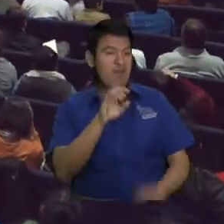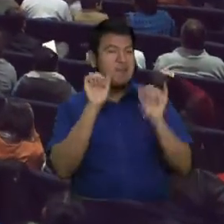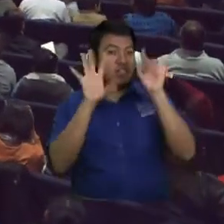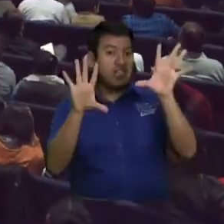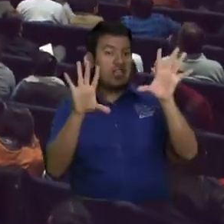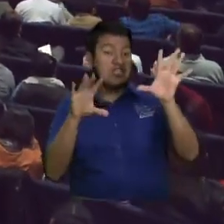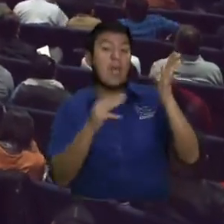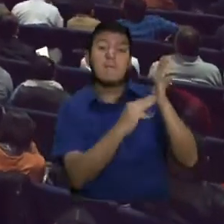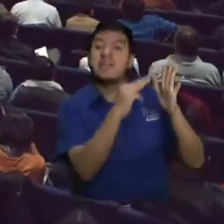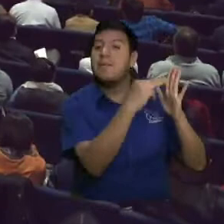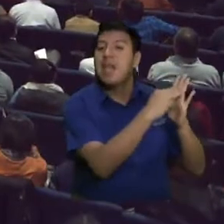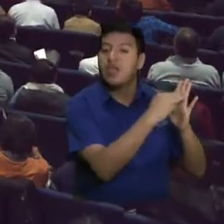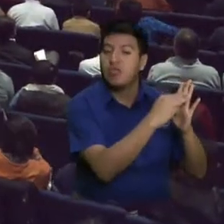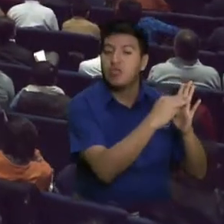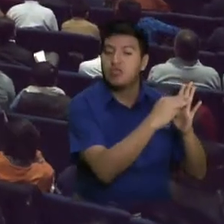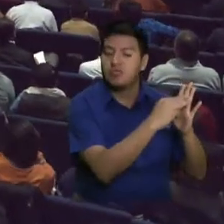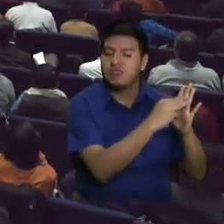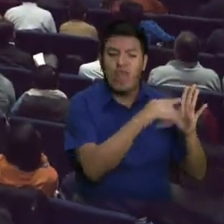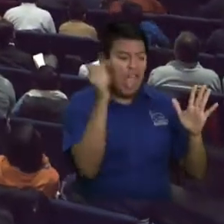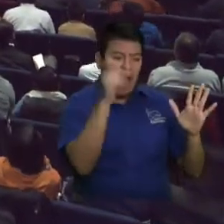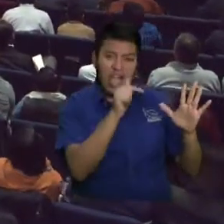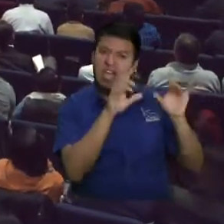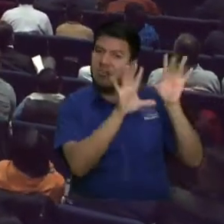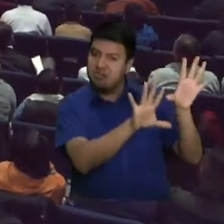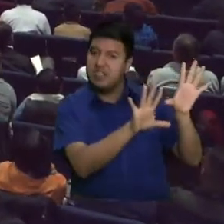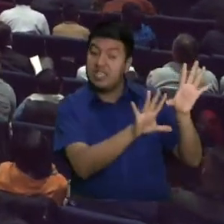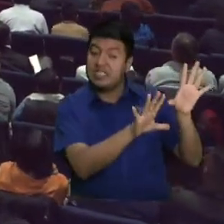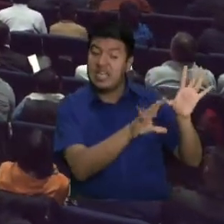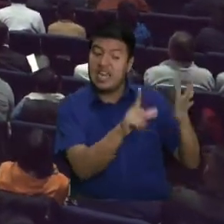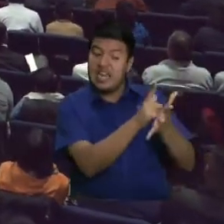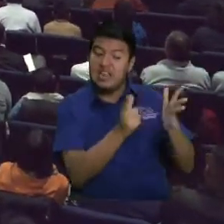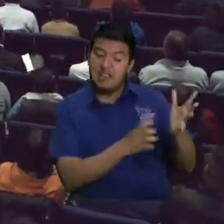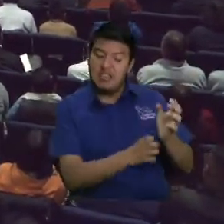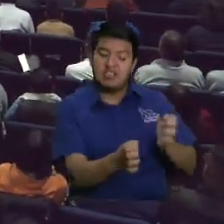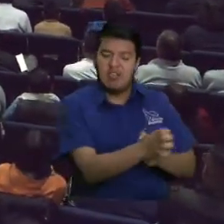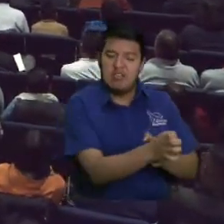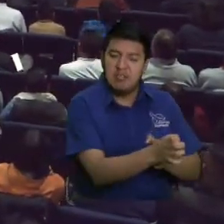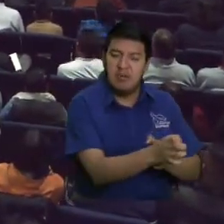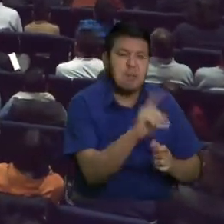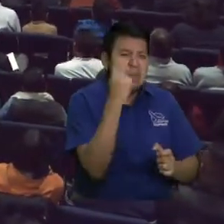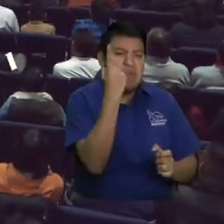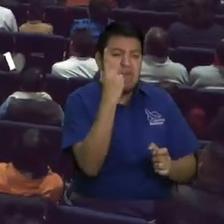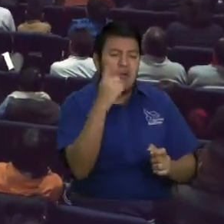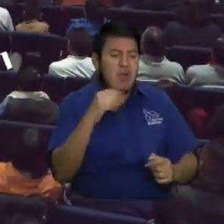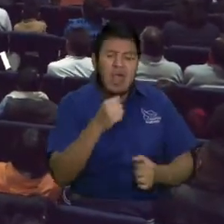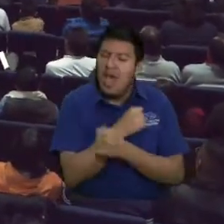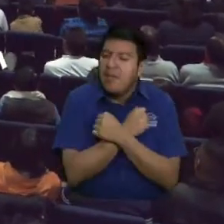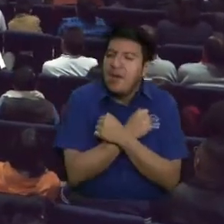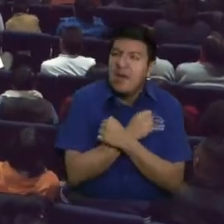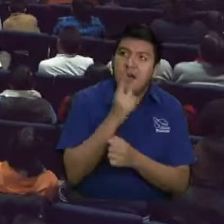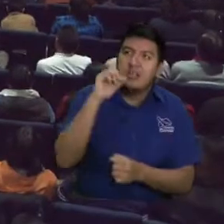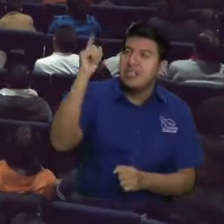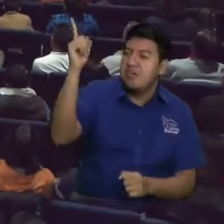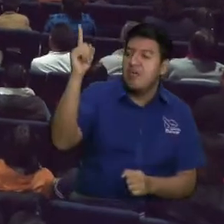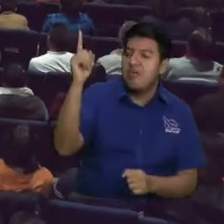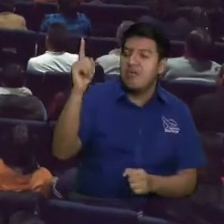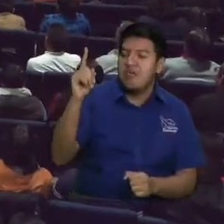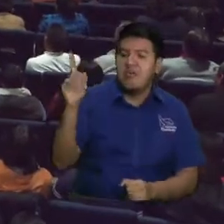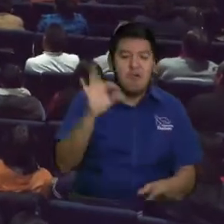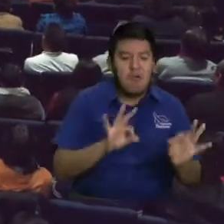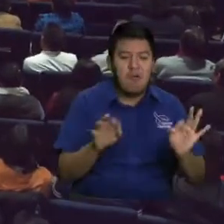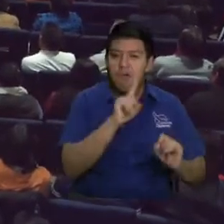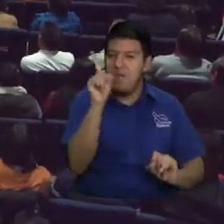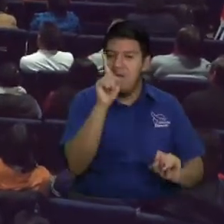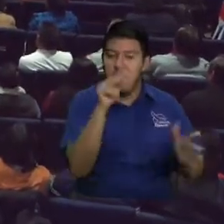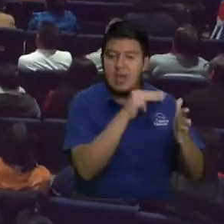En los 10 mandamientos solo dice que amarás al Señor tu Dios con todo tu corazón y que no matarás y que por aquí, que por allá y